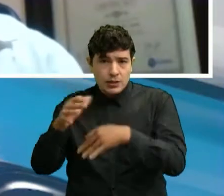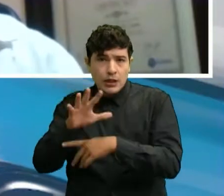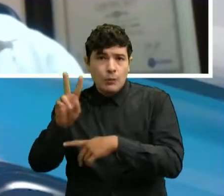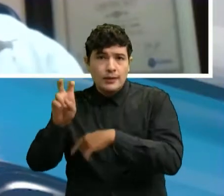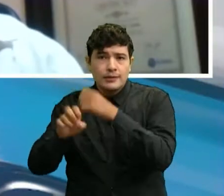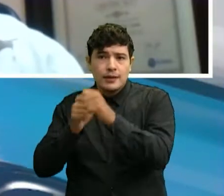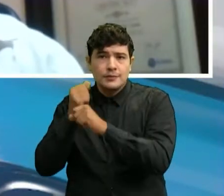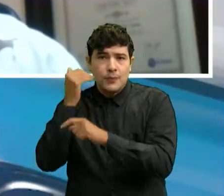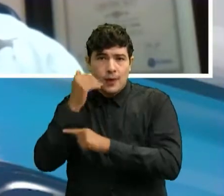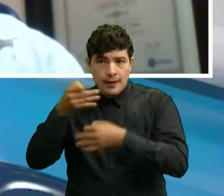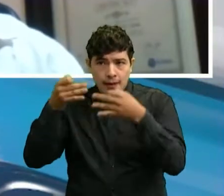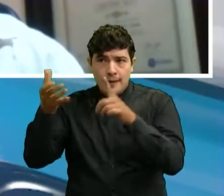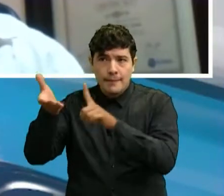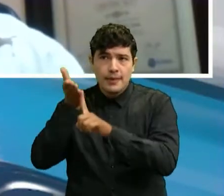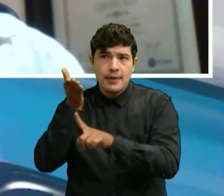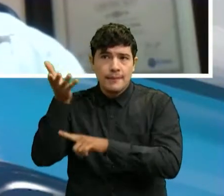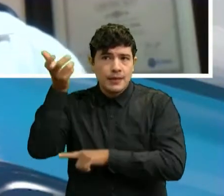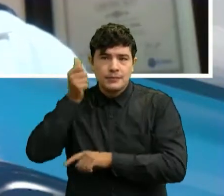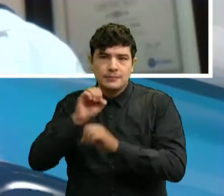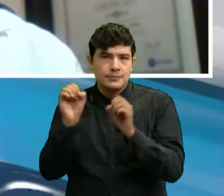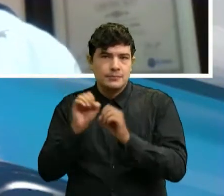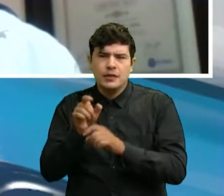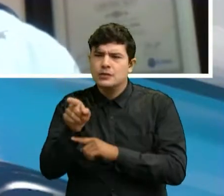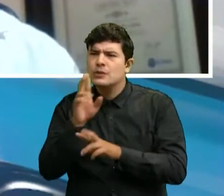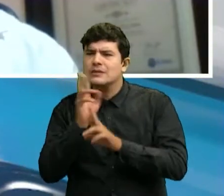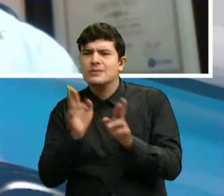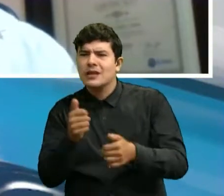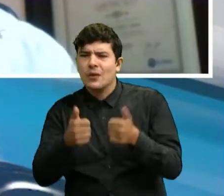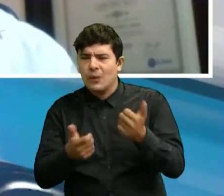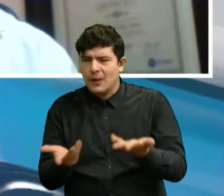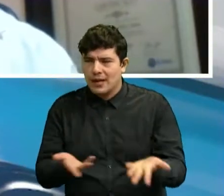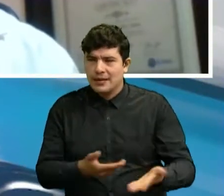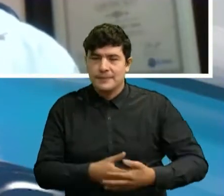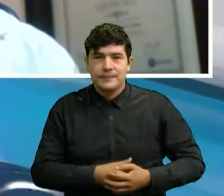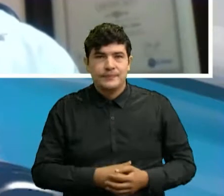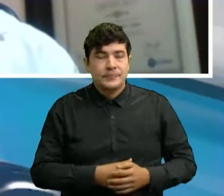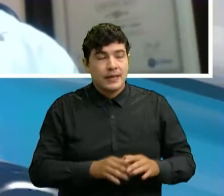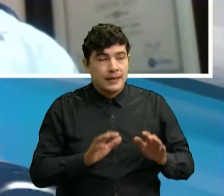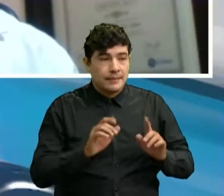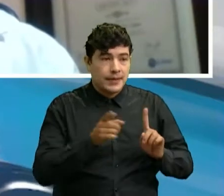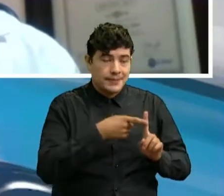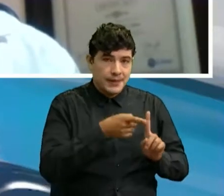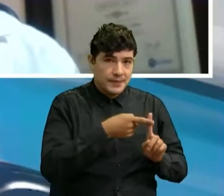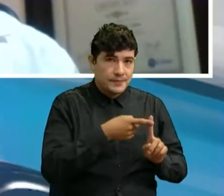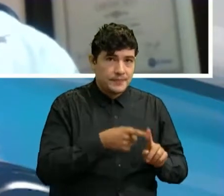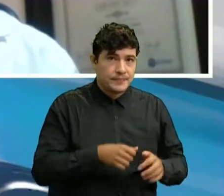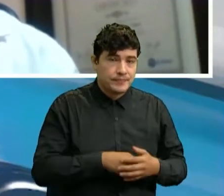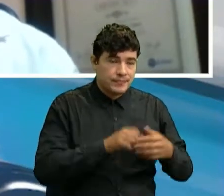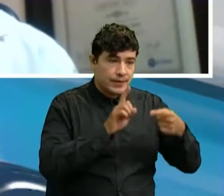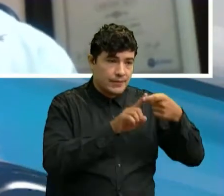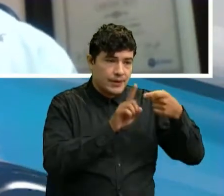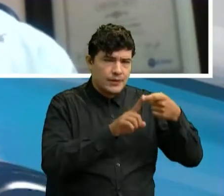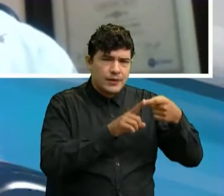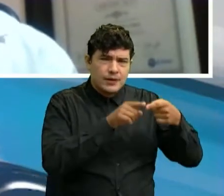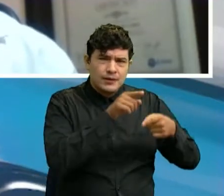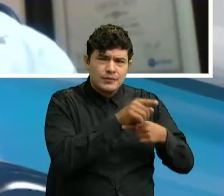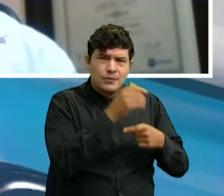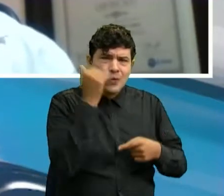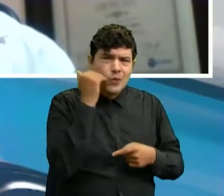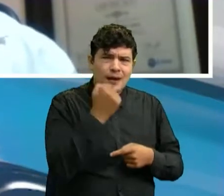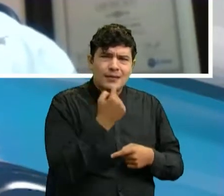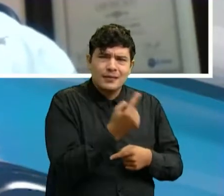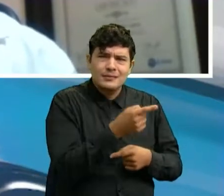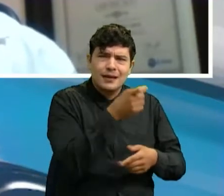no he cumplido la edad. ¿Qué le podemos decir a nuestra televidente, doctor? Bueno, primero respecto a la corrección, ella dice que